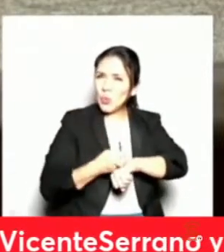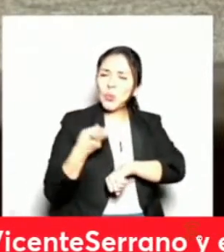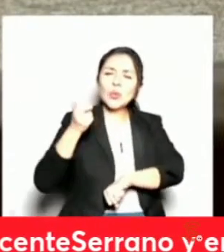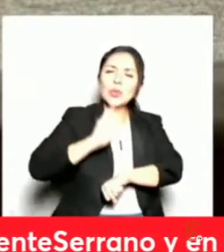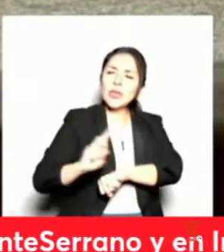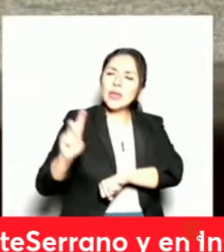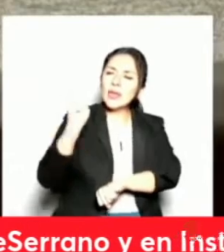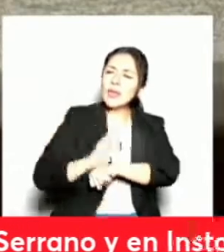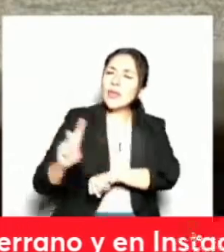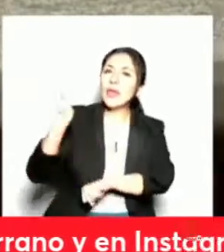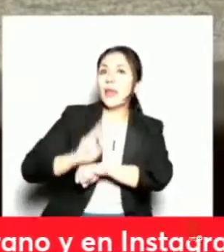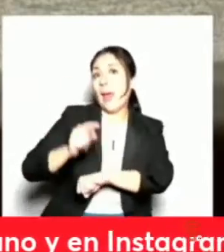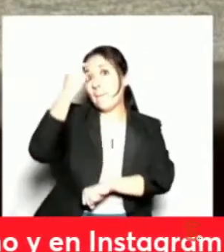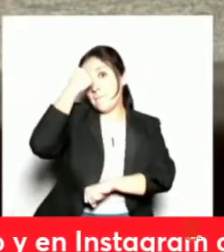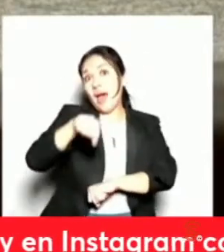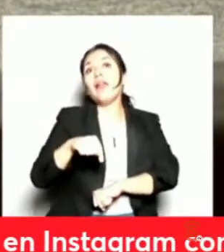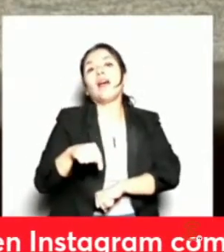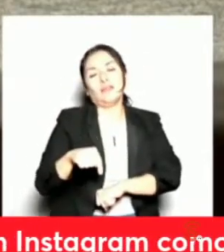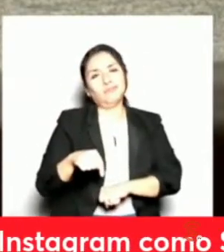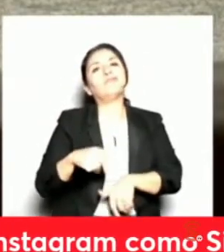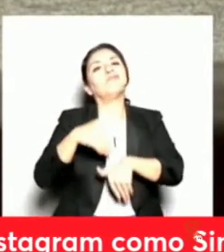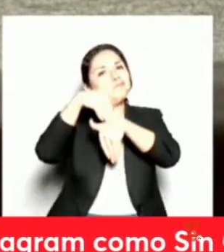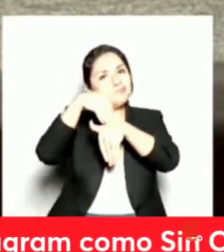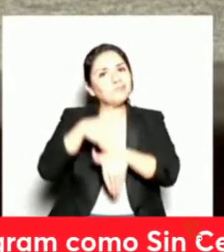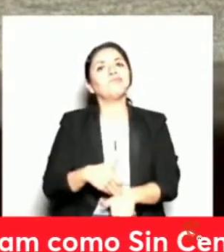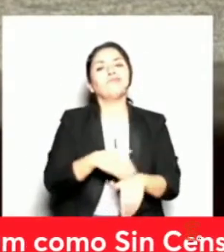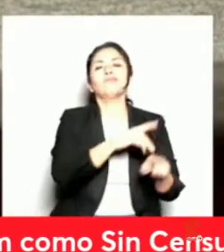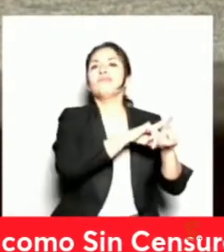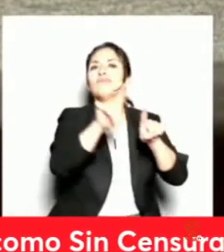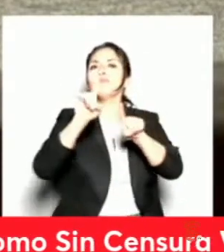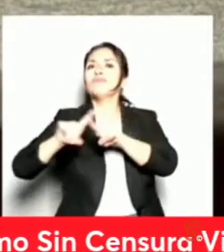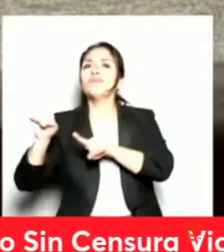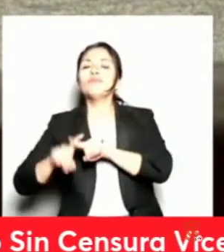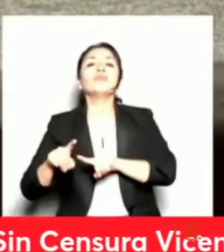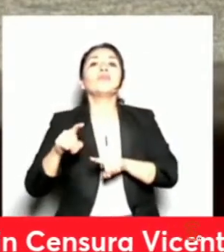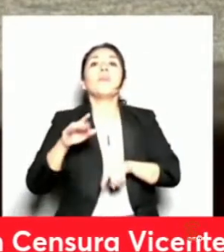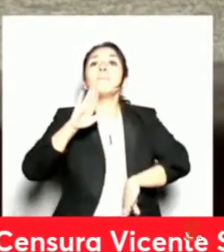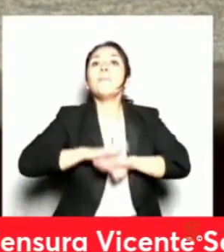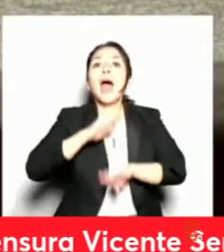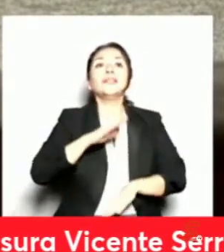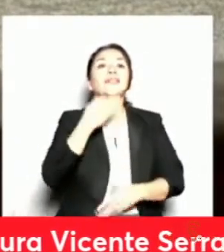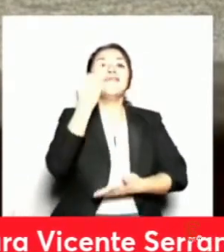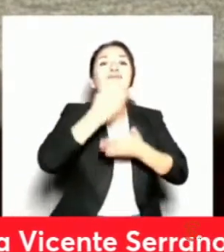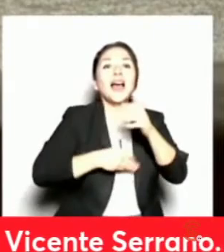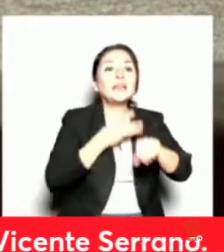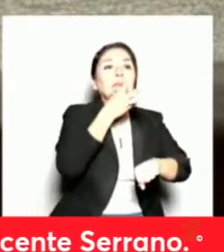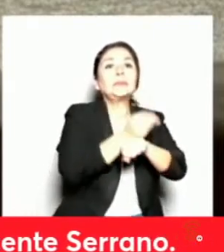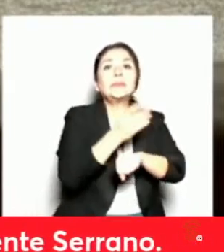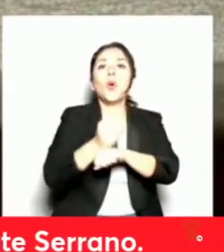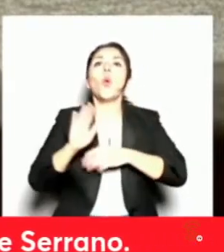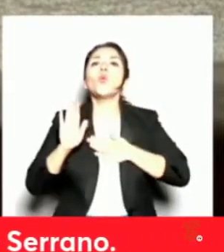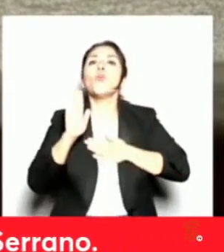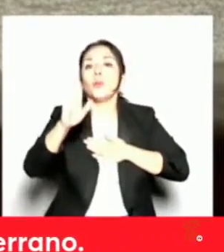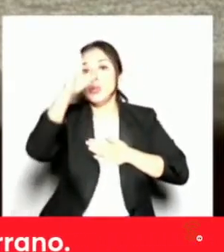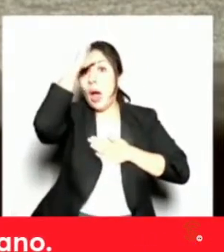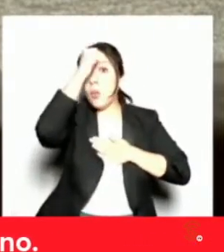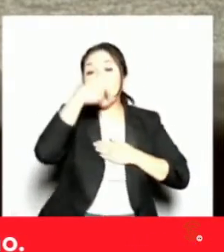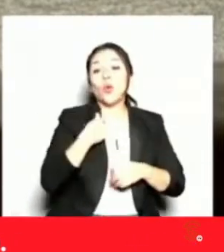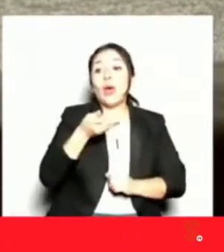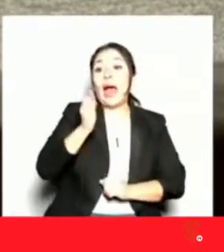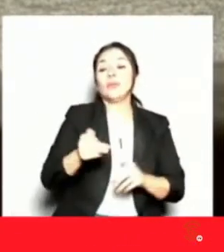los días para cumplir con todos y cada uno de los compromisos que establecimos con el